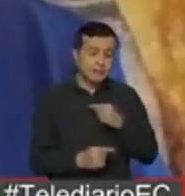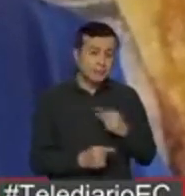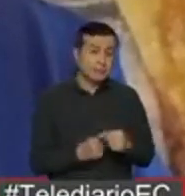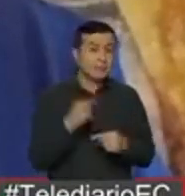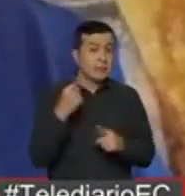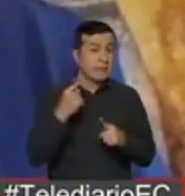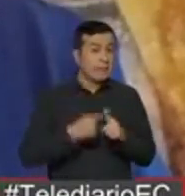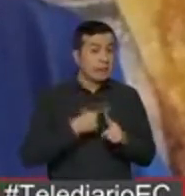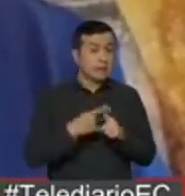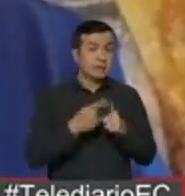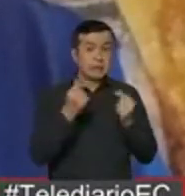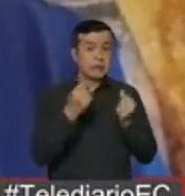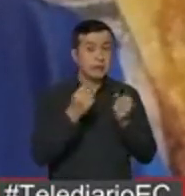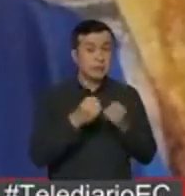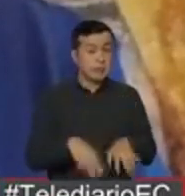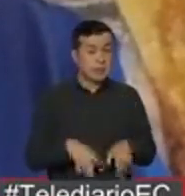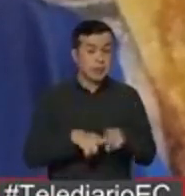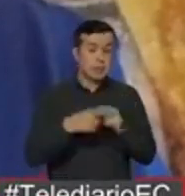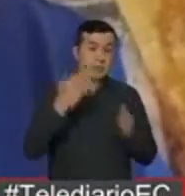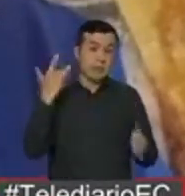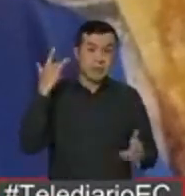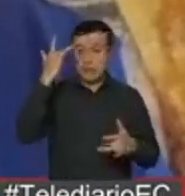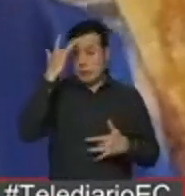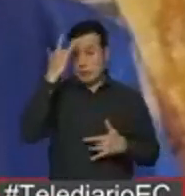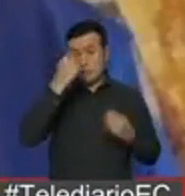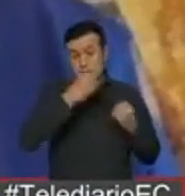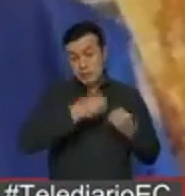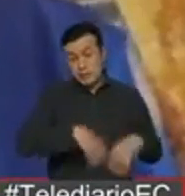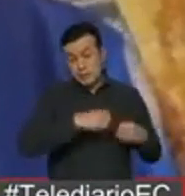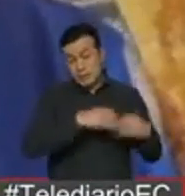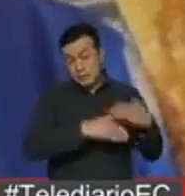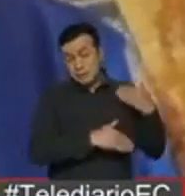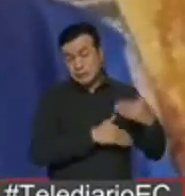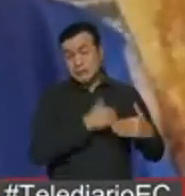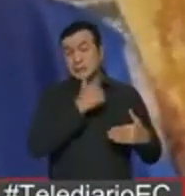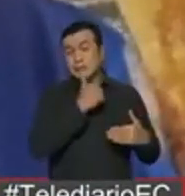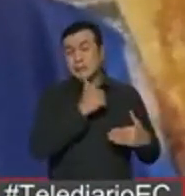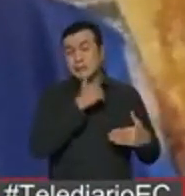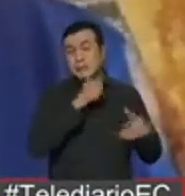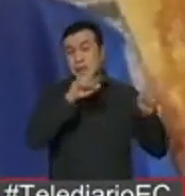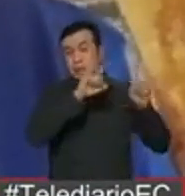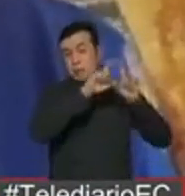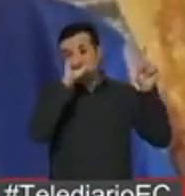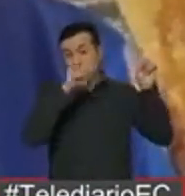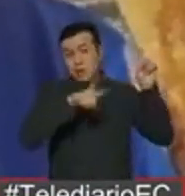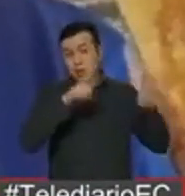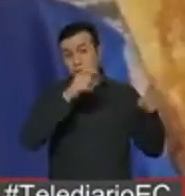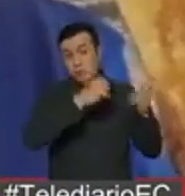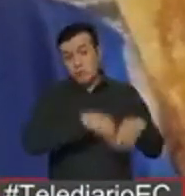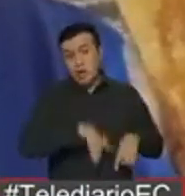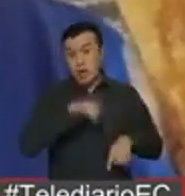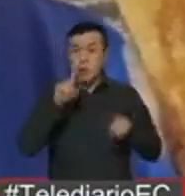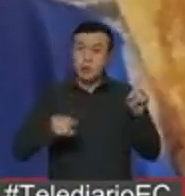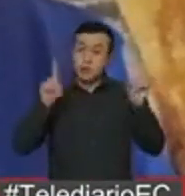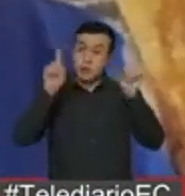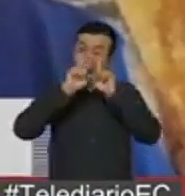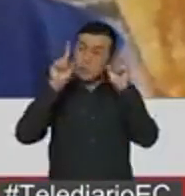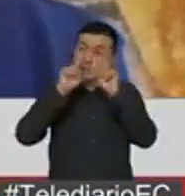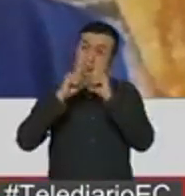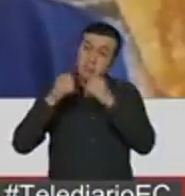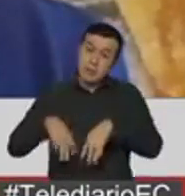perdiendo cada mes desde que empezó esta pandemia. Pero hay empresas que pierden más, hay empresas que perdemos menos, hay empresas